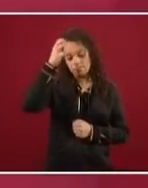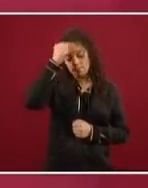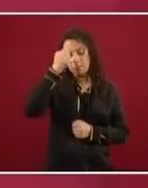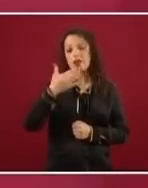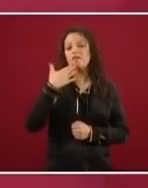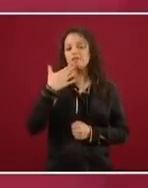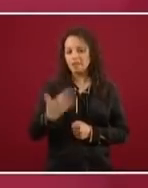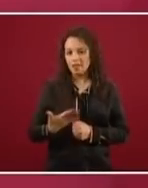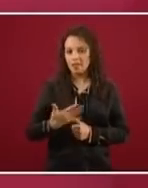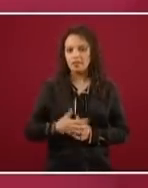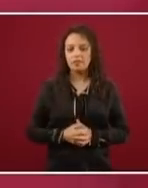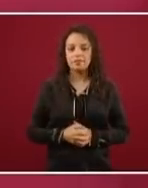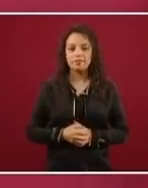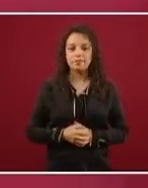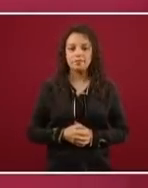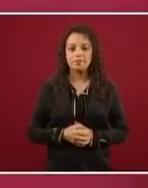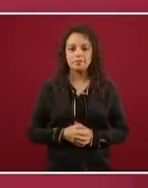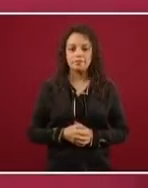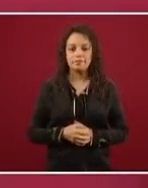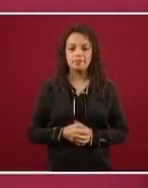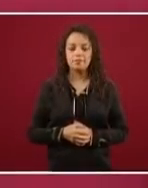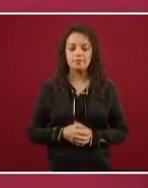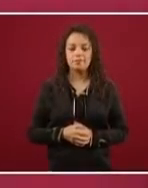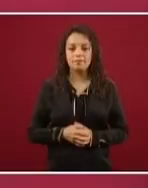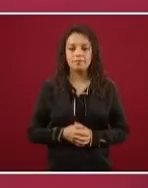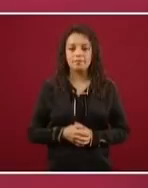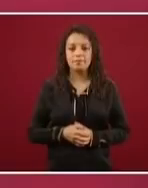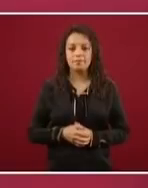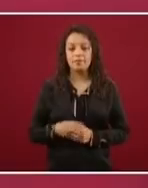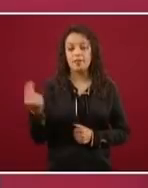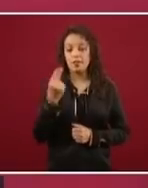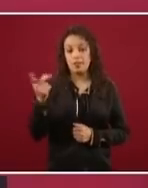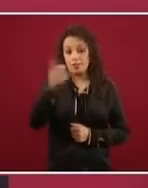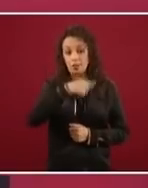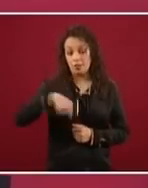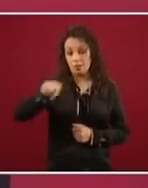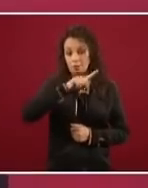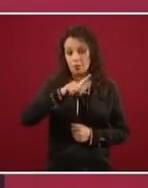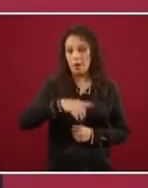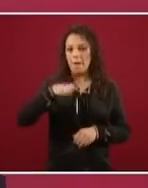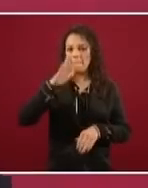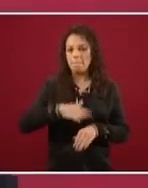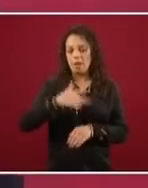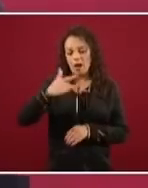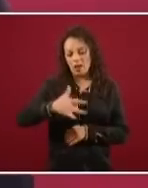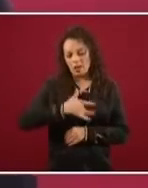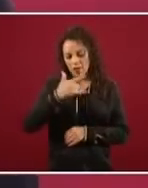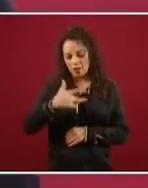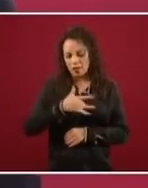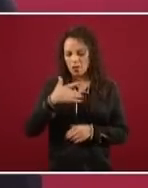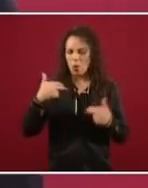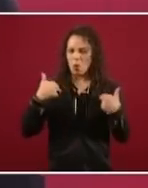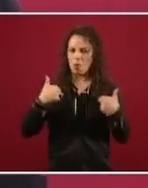que y ser cada vez más humanos más fraternos